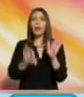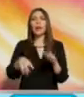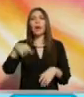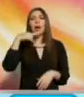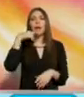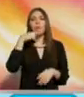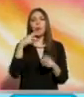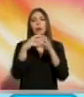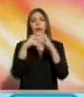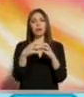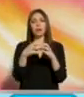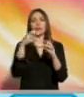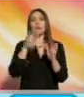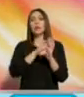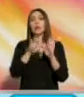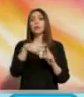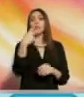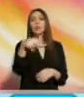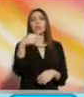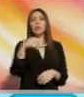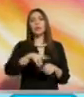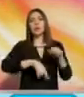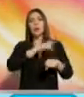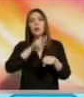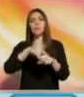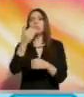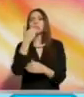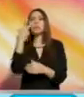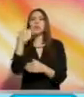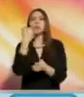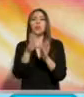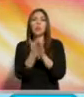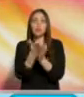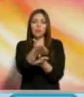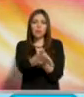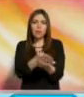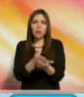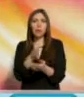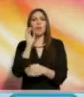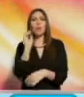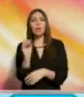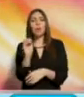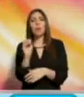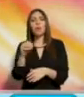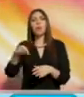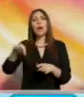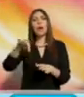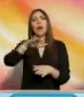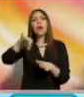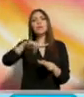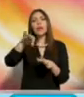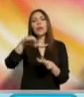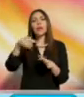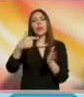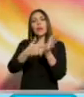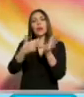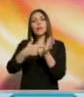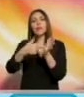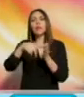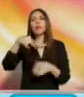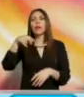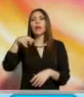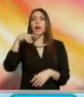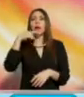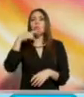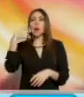aguacate, que puede ser en forma natural, el que me como en un taco, Sí. o en aceite. Por ¿En aceite ejemplo. de oliva, por ejemplo? En aceite de aguacate,